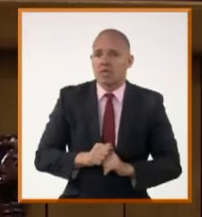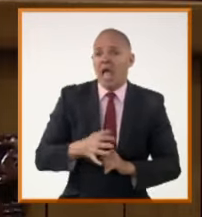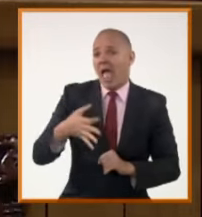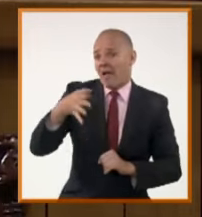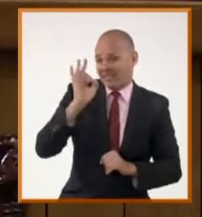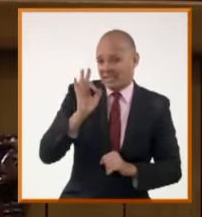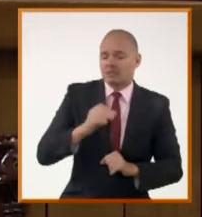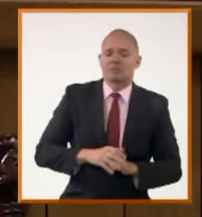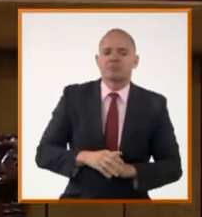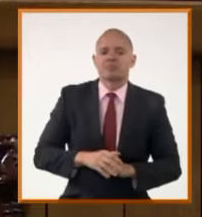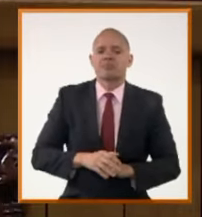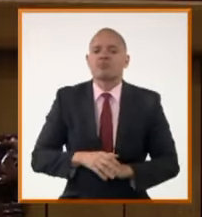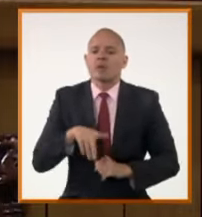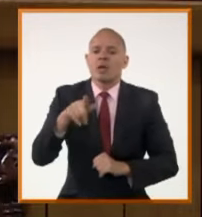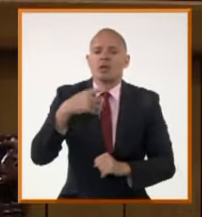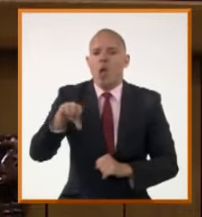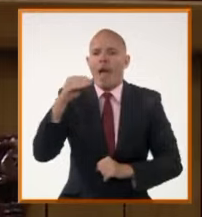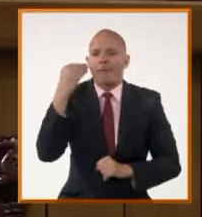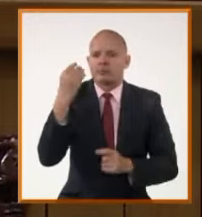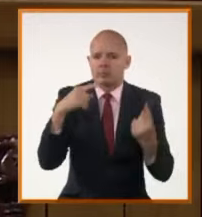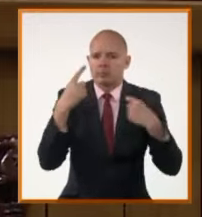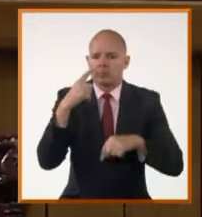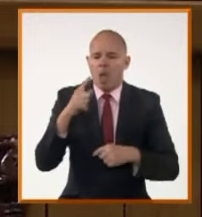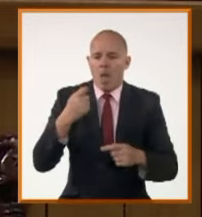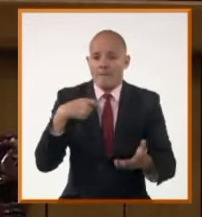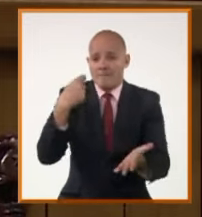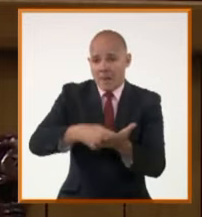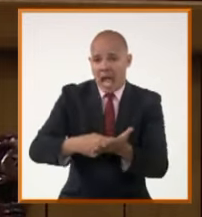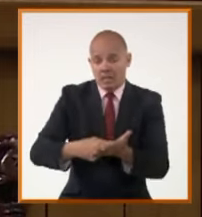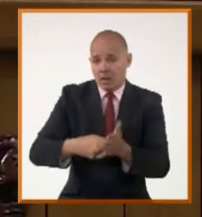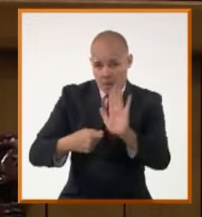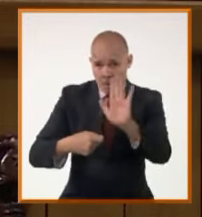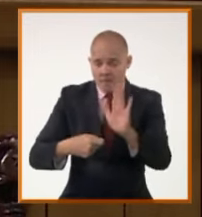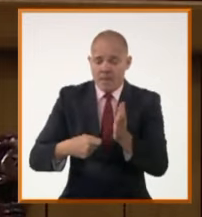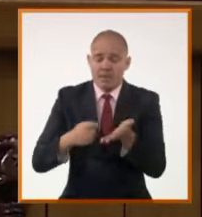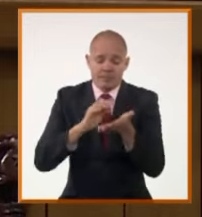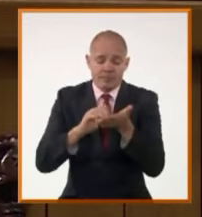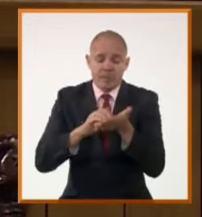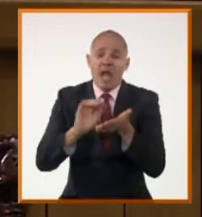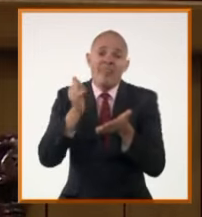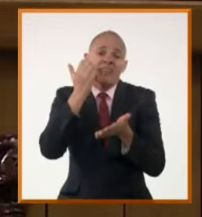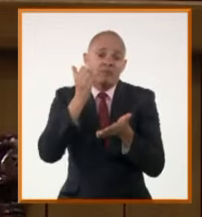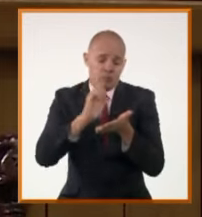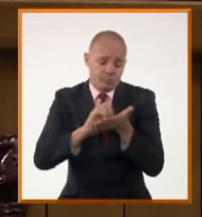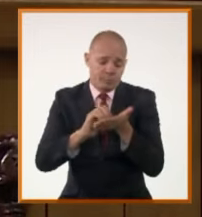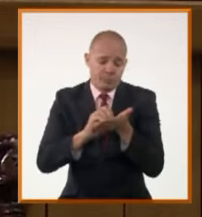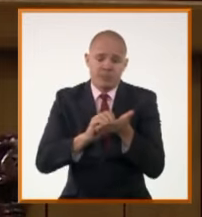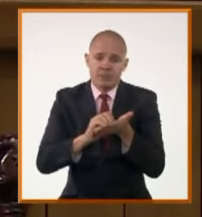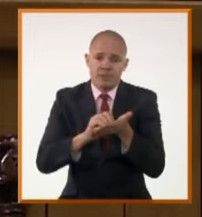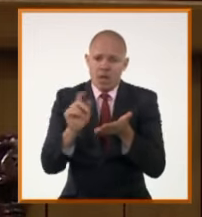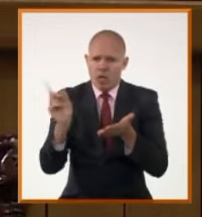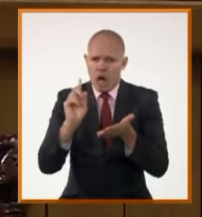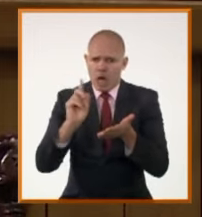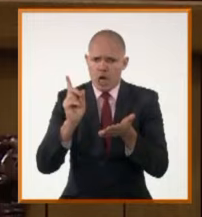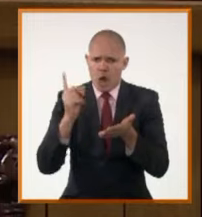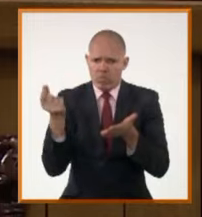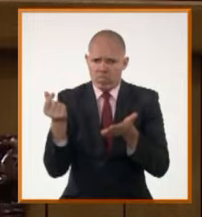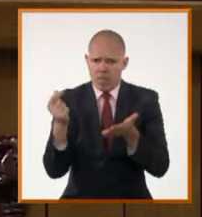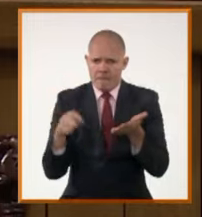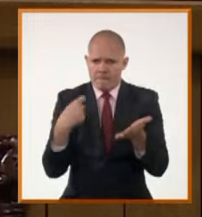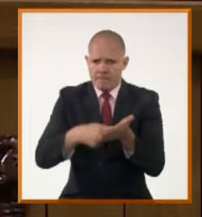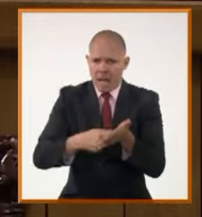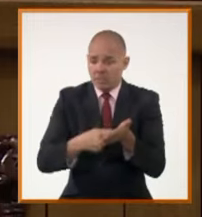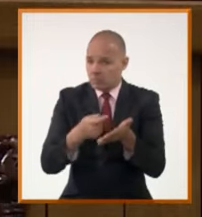pasar. ¿A dónde es eso? Eso tenemos que eliminarlo. Y en eso vamos a avanzar, empezando por las empresas estatales que todavía no están